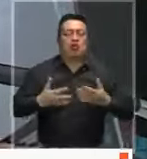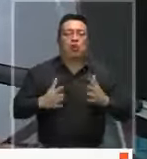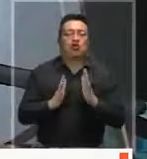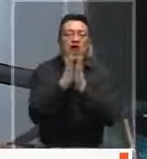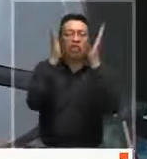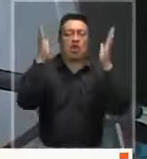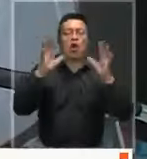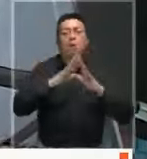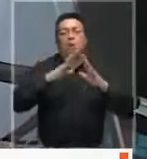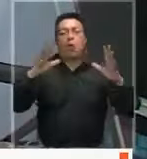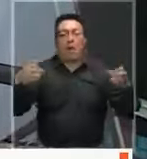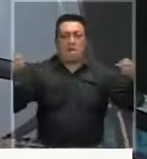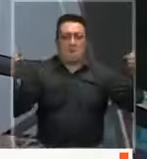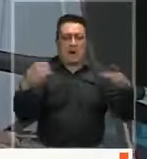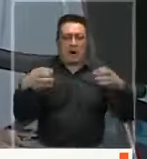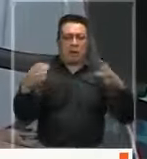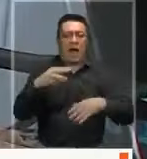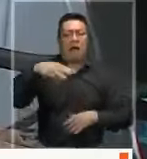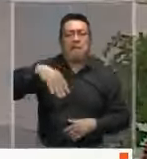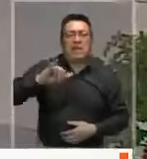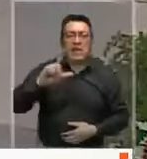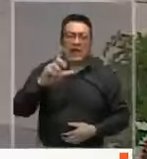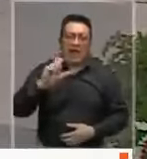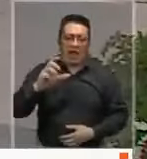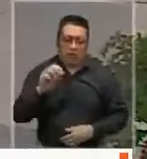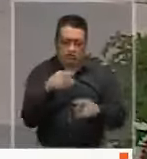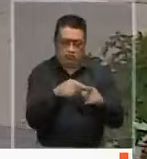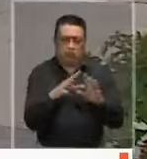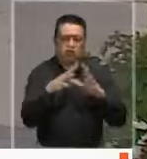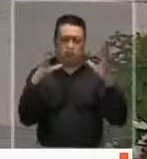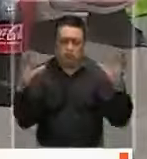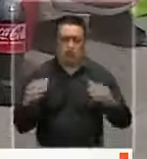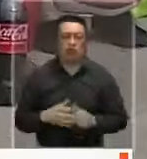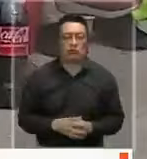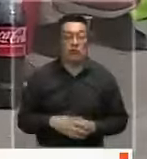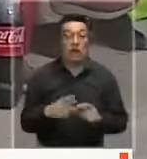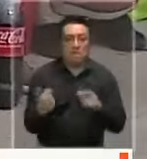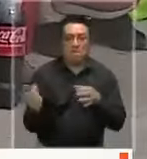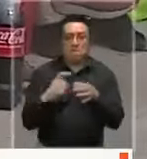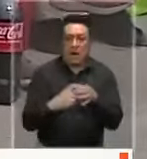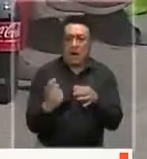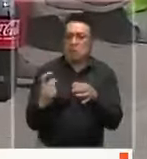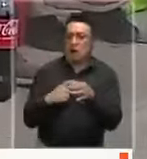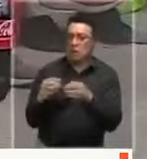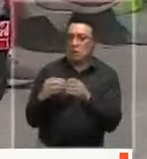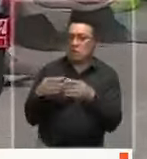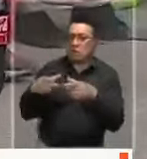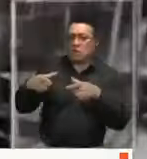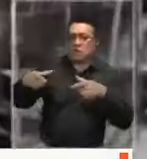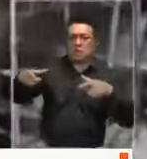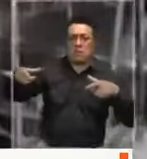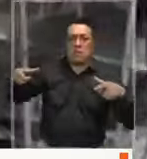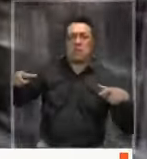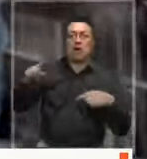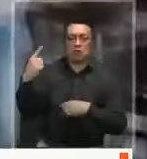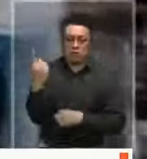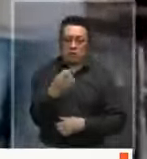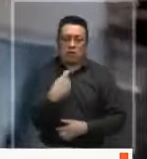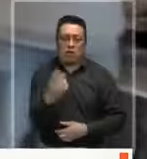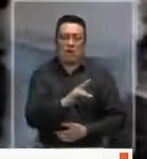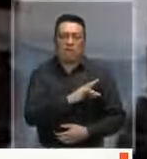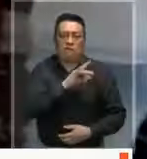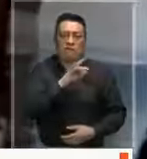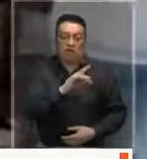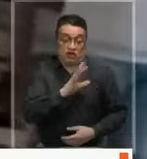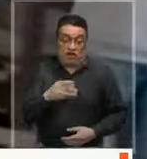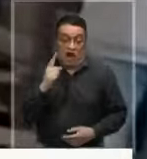milagroso. Y ella, Leda, trabaja con el Espíritu Santo. Así se fueron sumando más y más personas, motivadas por la esperanza que Leda ha